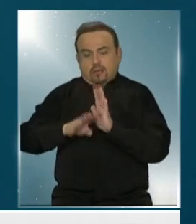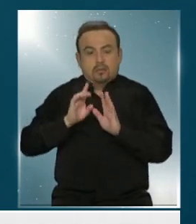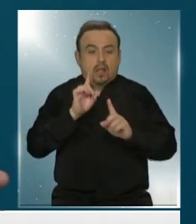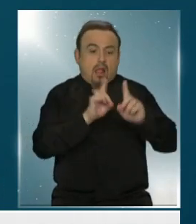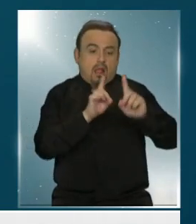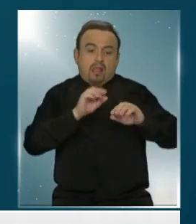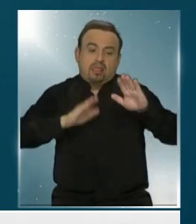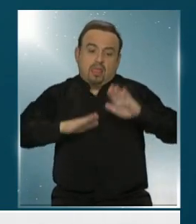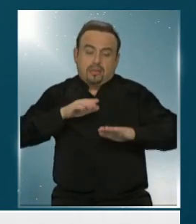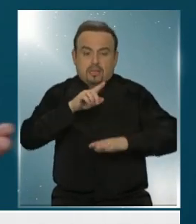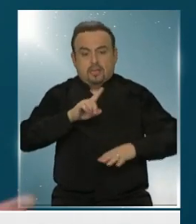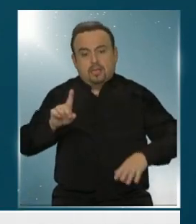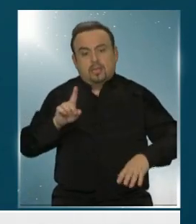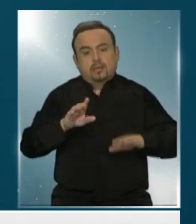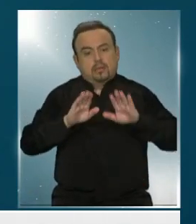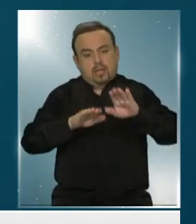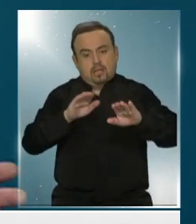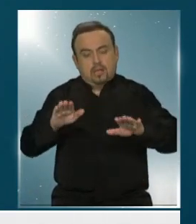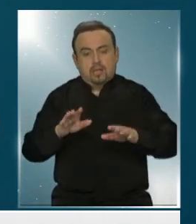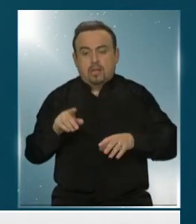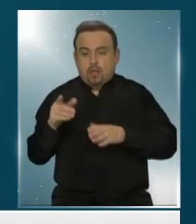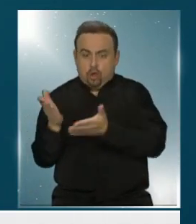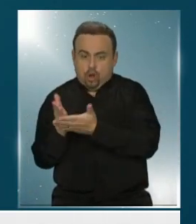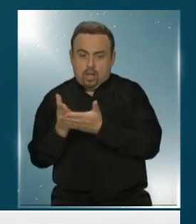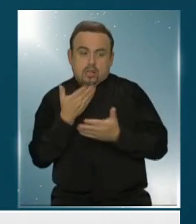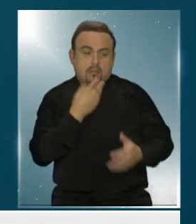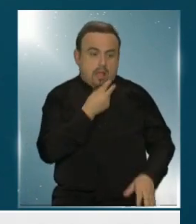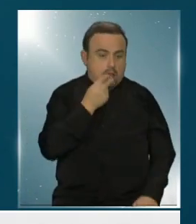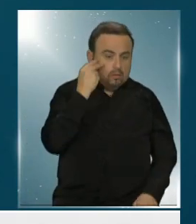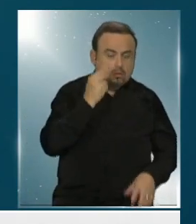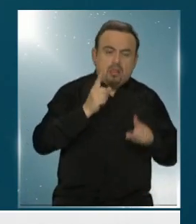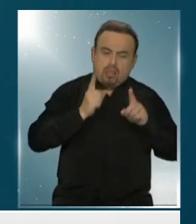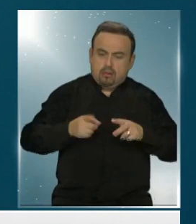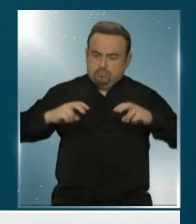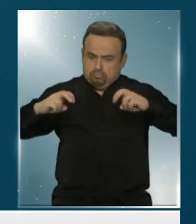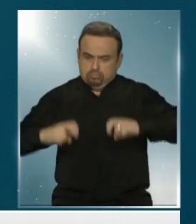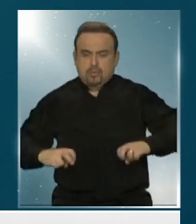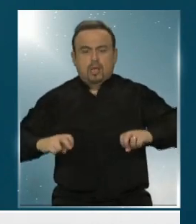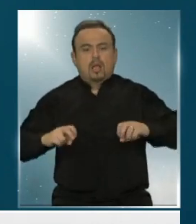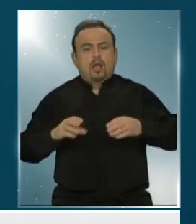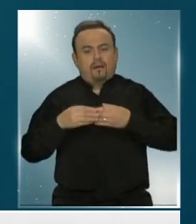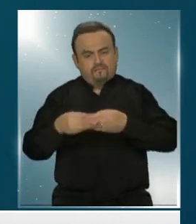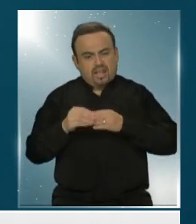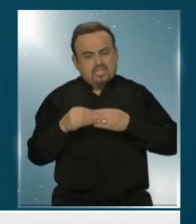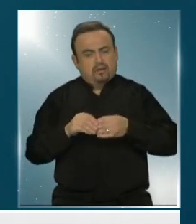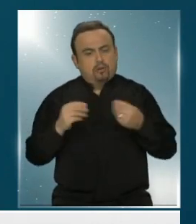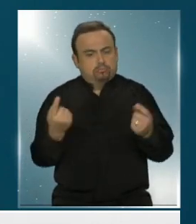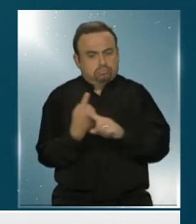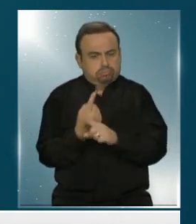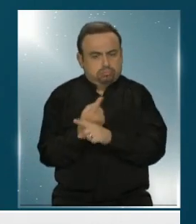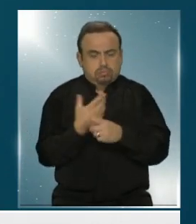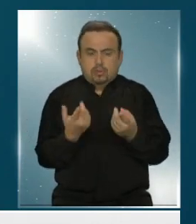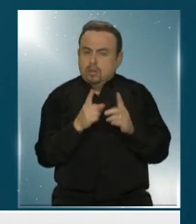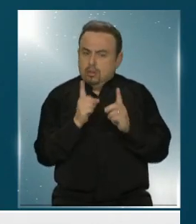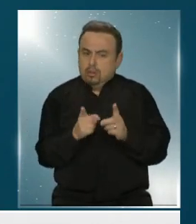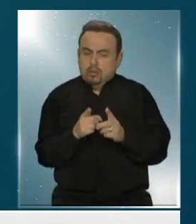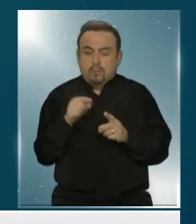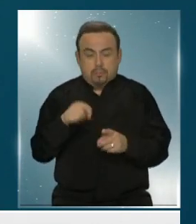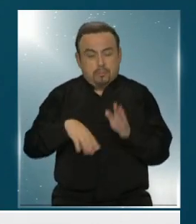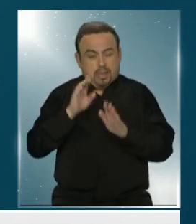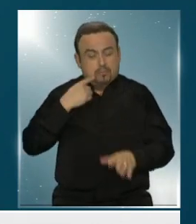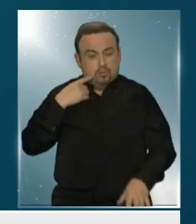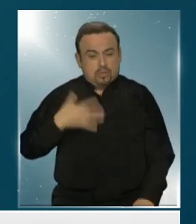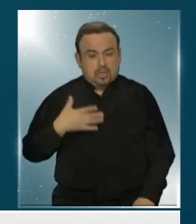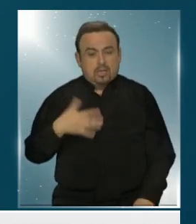cada colegio es particular y el llamado a las partes colegios y apoderados a ponerse de acuerdo a tener flexibilidad y aquí lo más importante es no perderse en eso es que